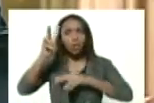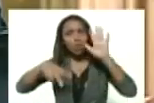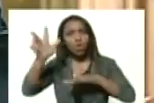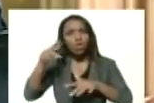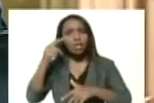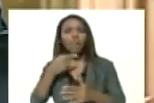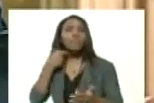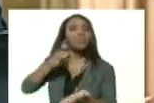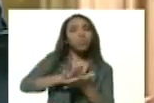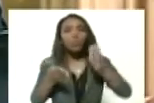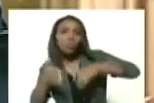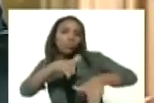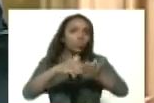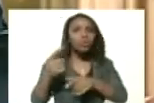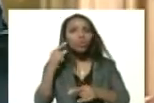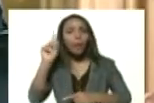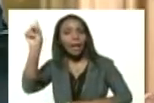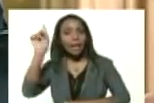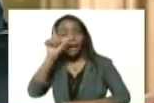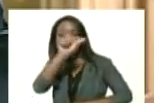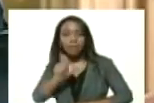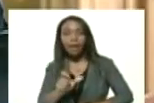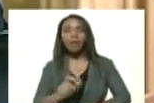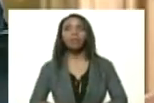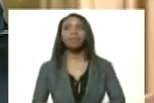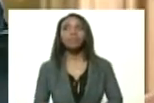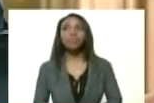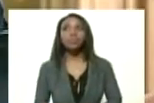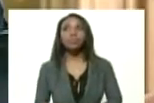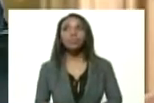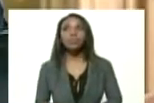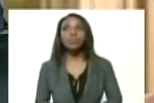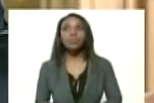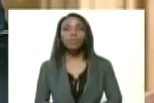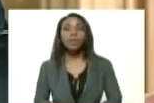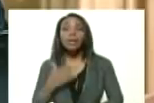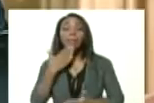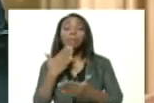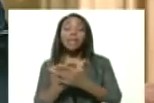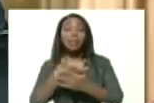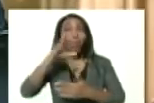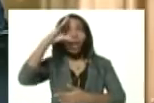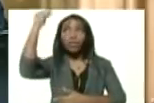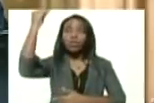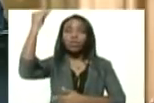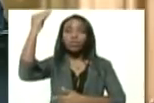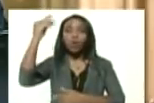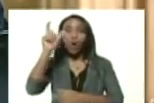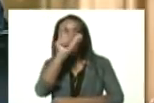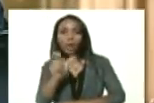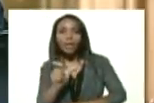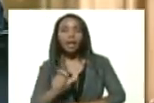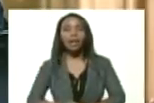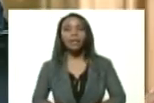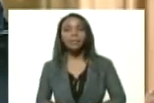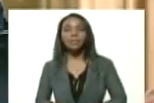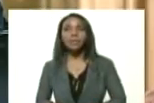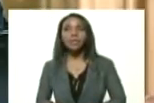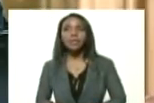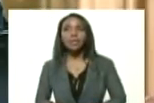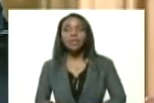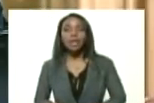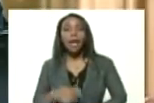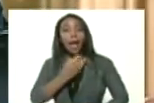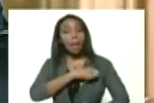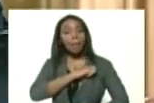fallecidos italia italia pedimos a dios por italia españa